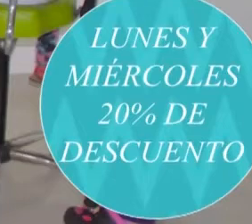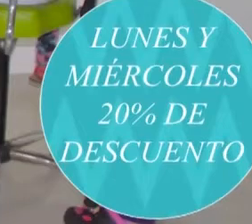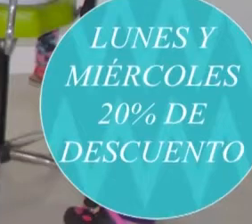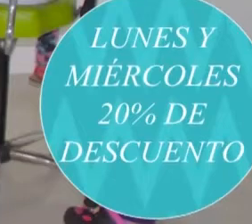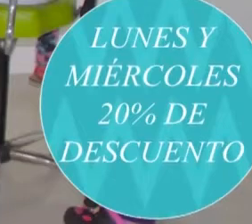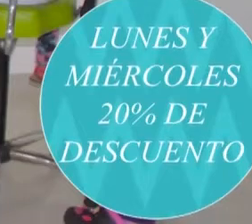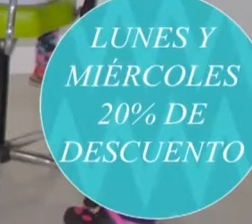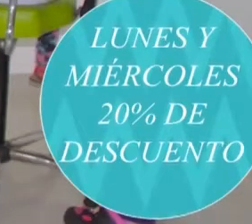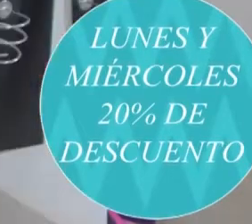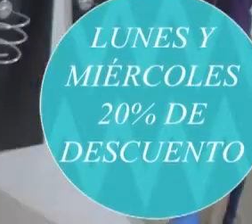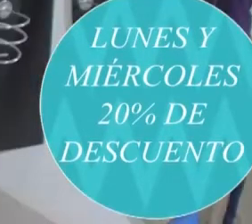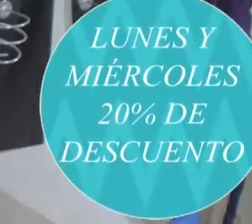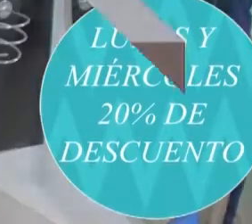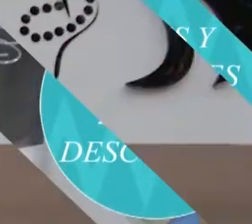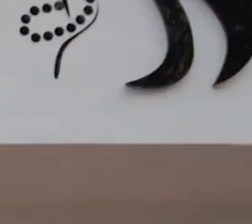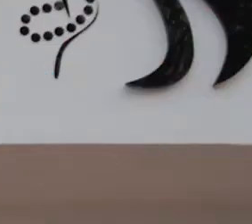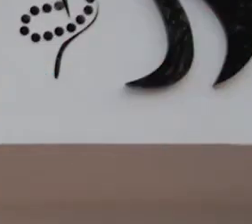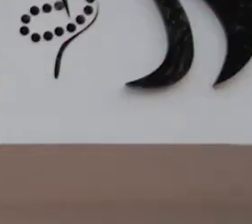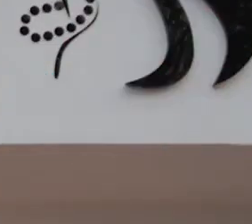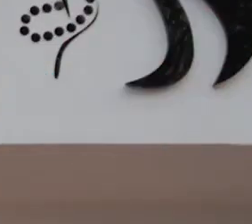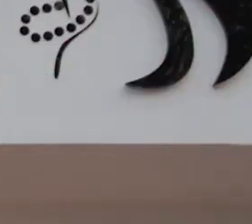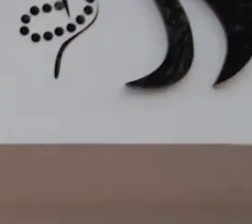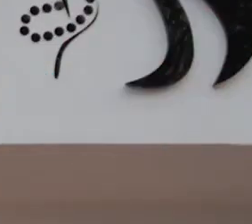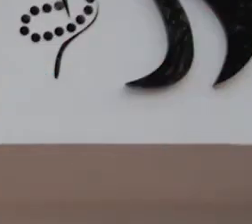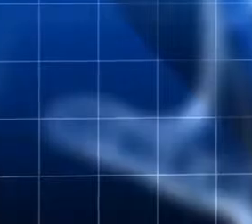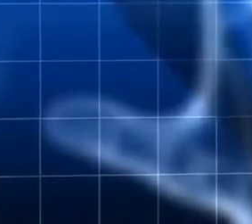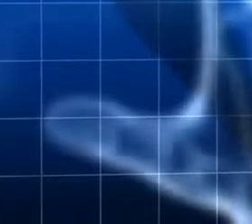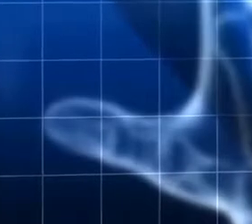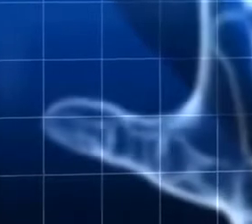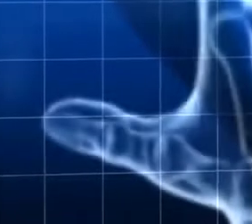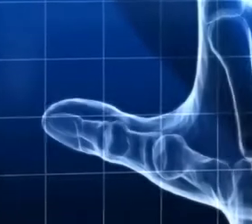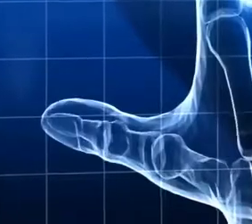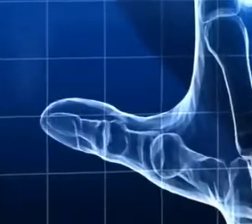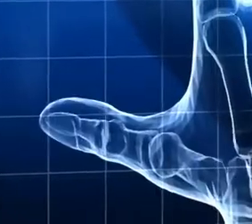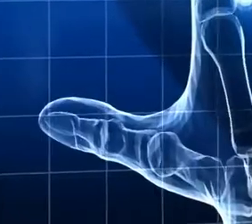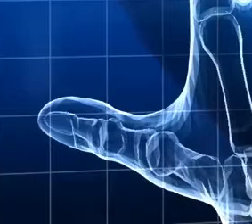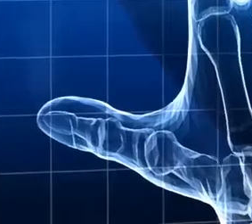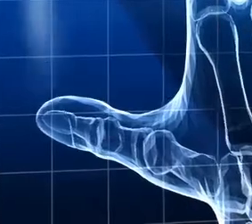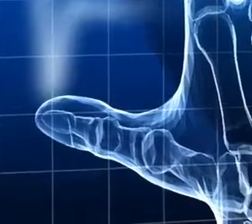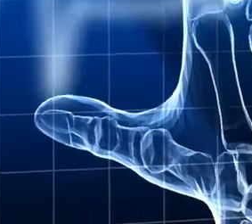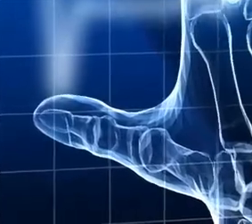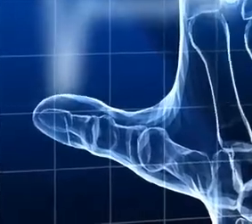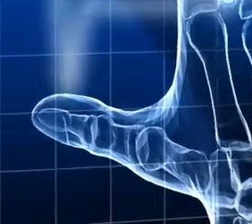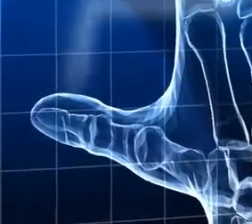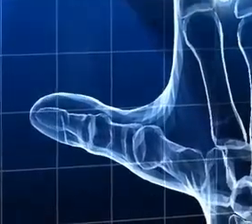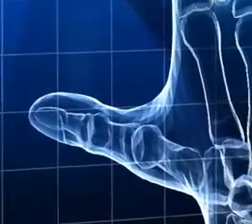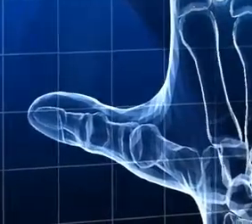de descuento. Calle 61, número 1936, Barrio El Parnaso.